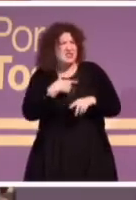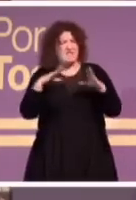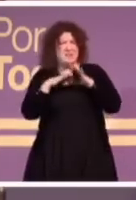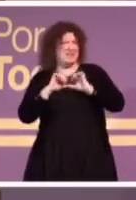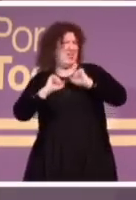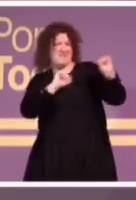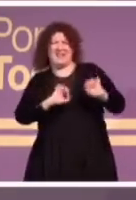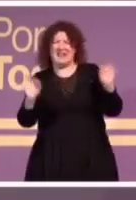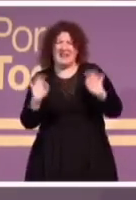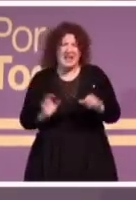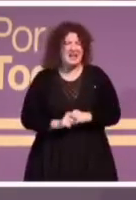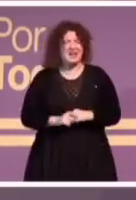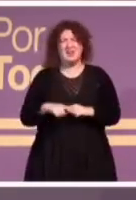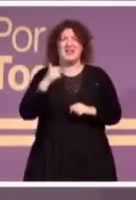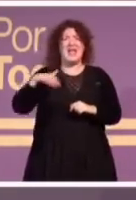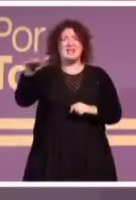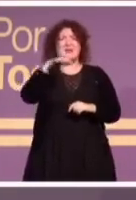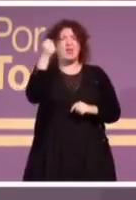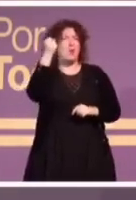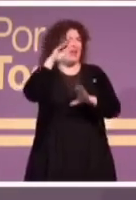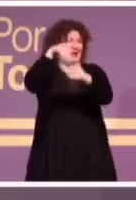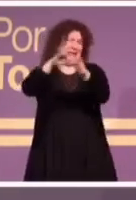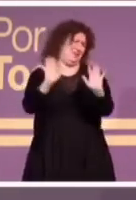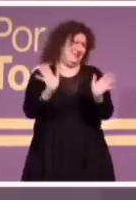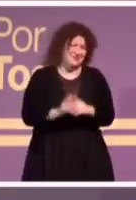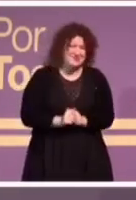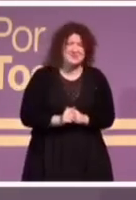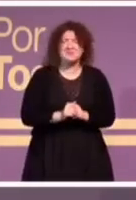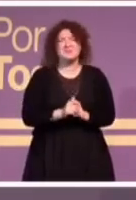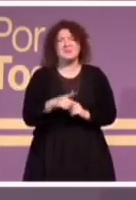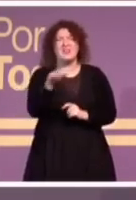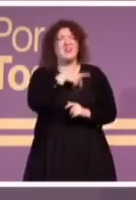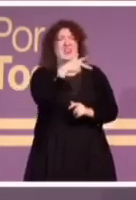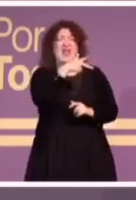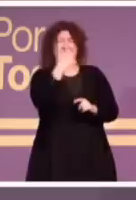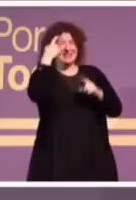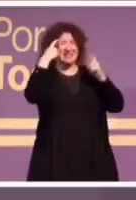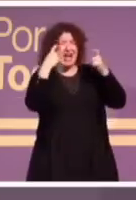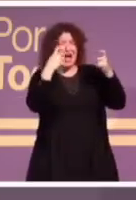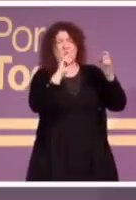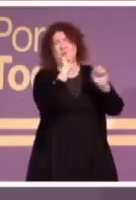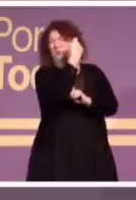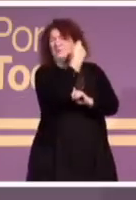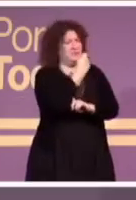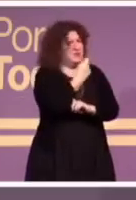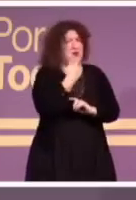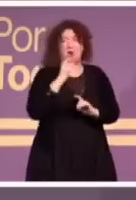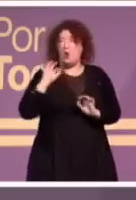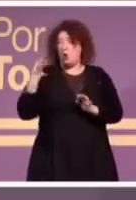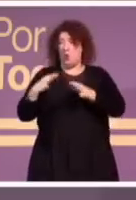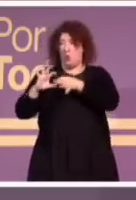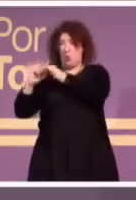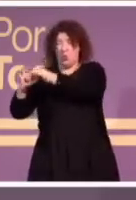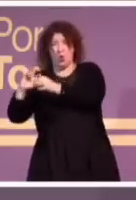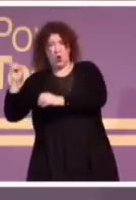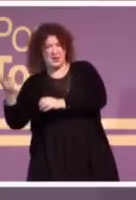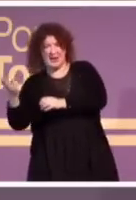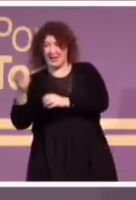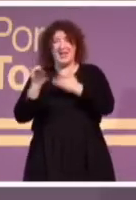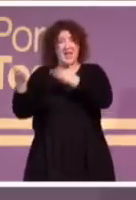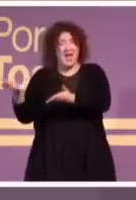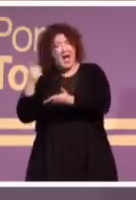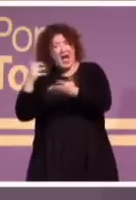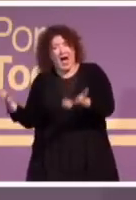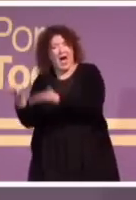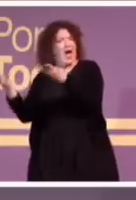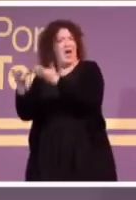feministas, no ocupéis espacios de poder, no conquistéis derechos, no os juntéis con otras, no ayudéis a otras a salir del